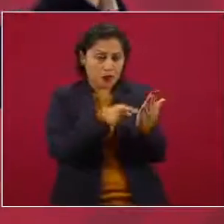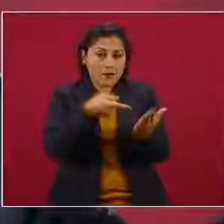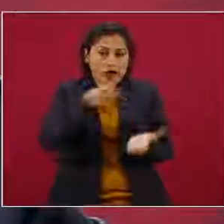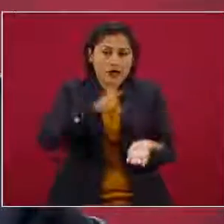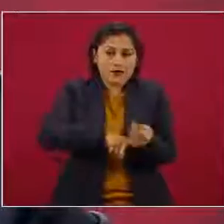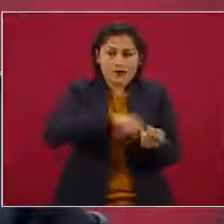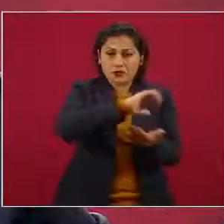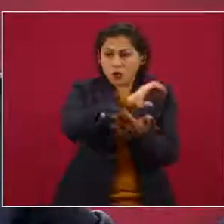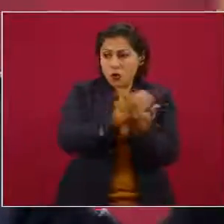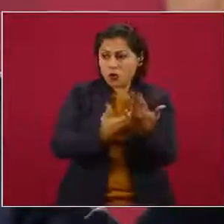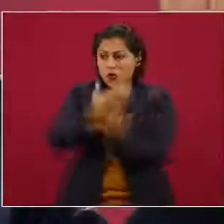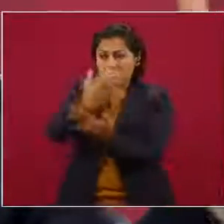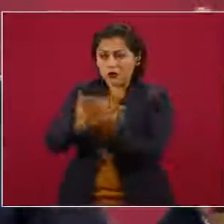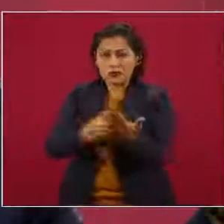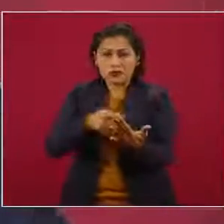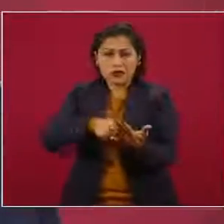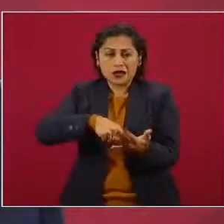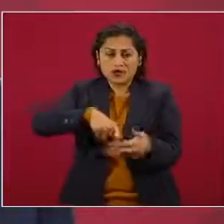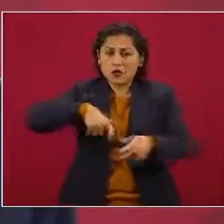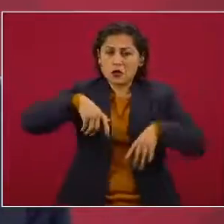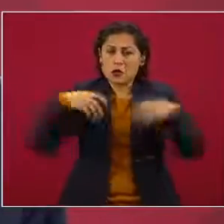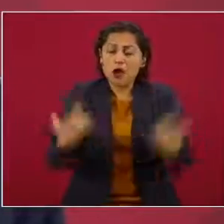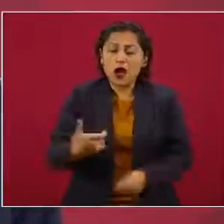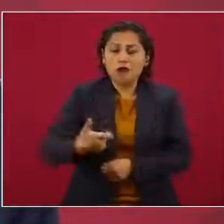carísimos los bebederos, mal hechos.